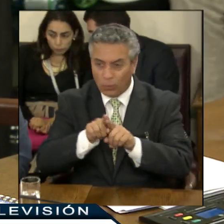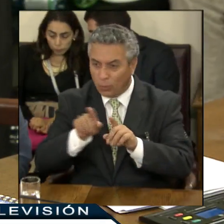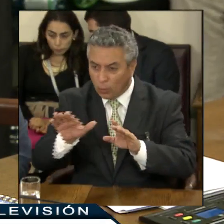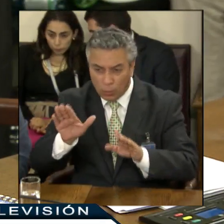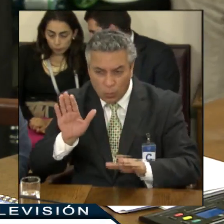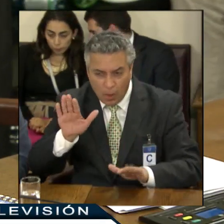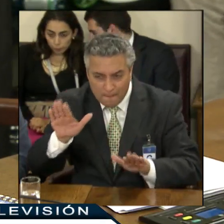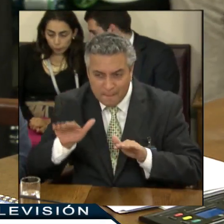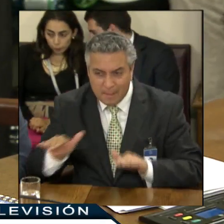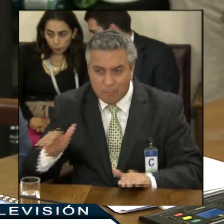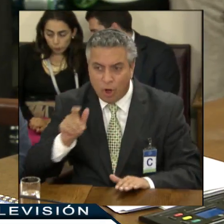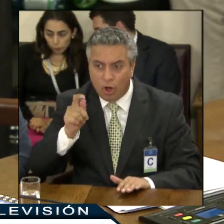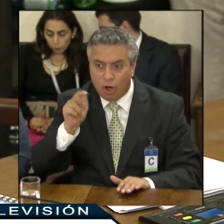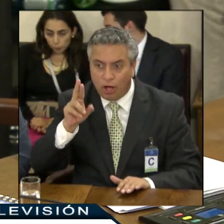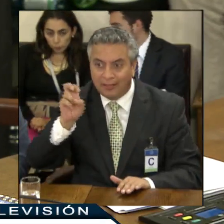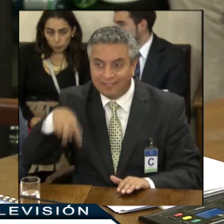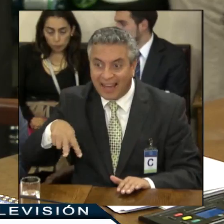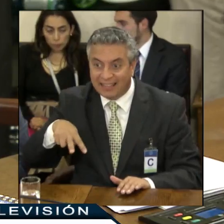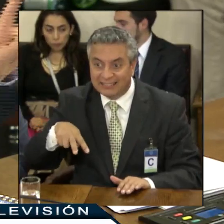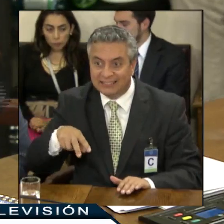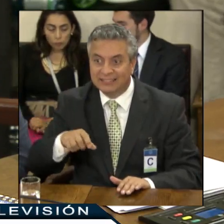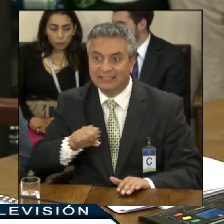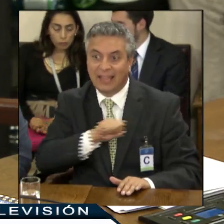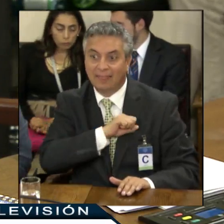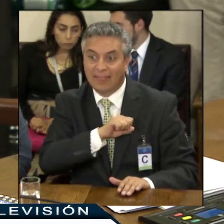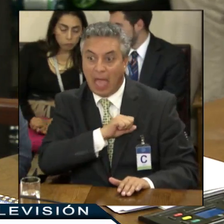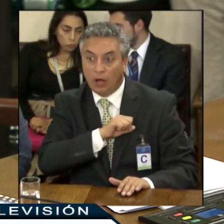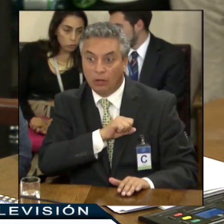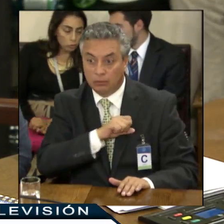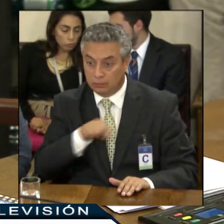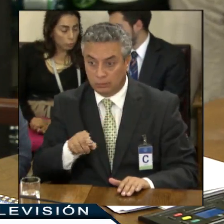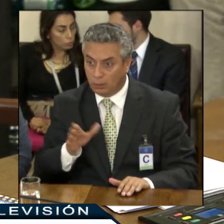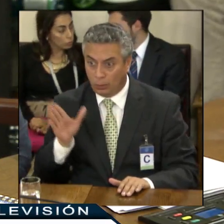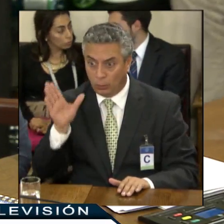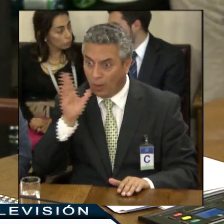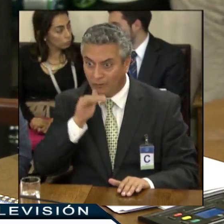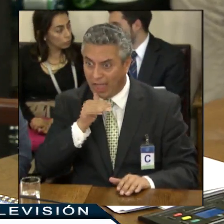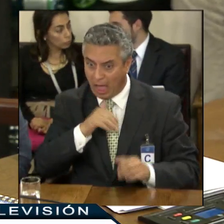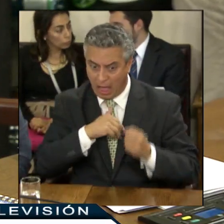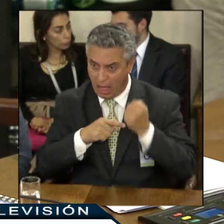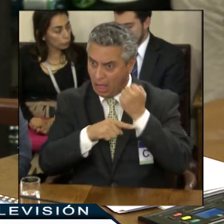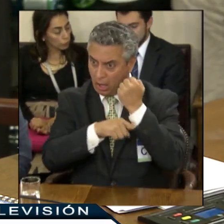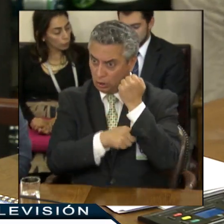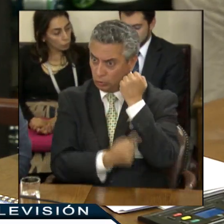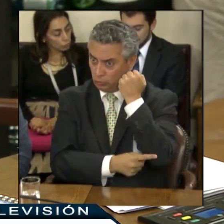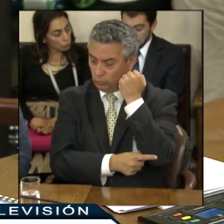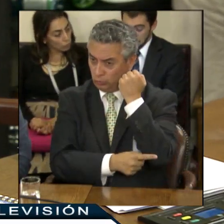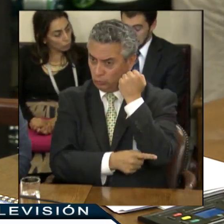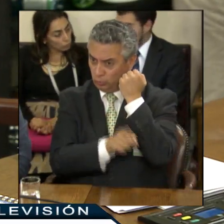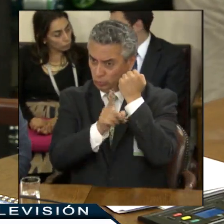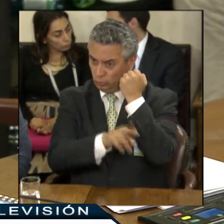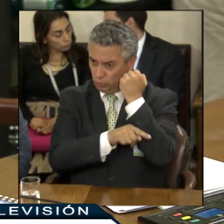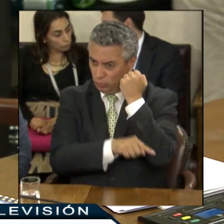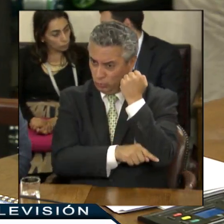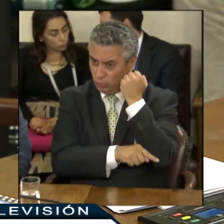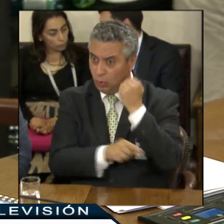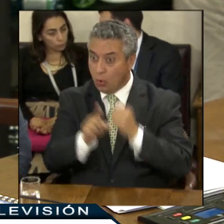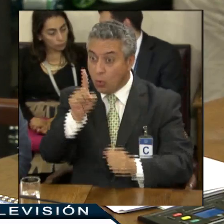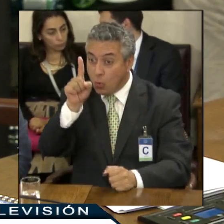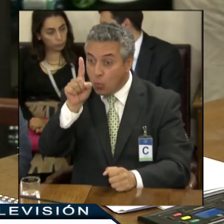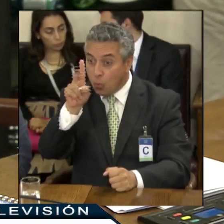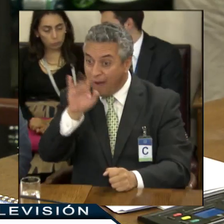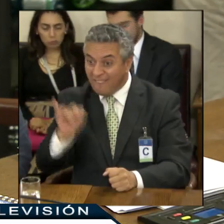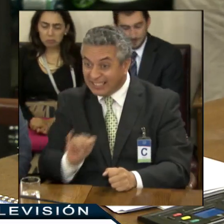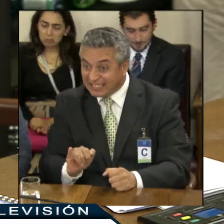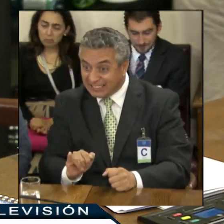Santiago dio una oportunidad a Chile nosotros no teníamos oportunidad en el extremo sur y la barcasa pasaba una vez al mes y hoy día tenemos